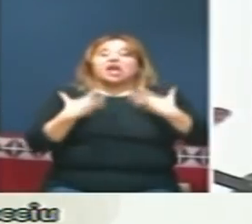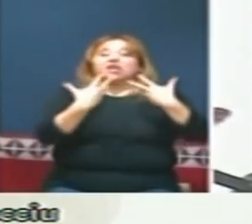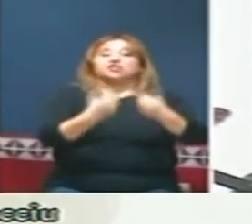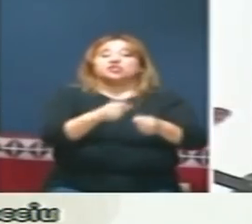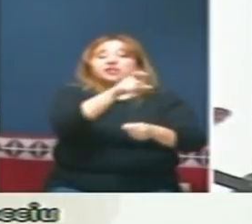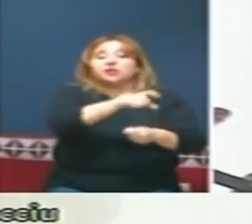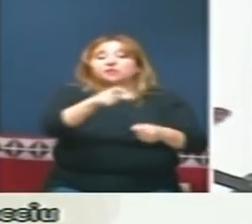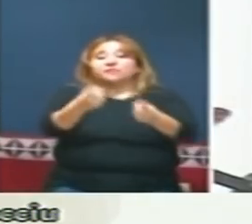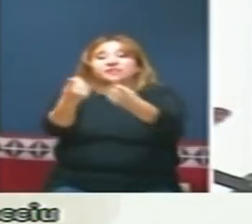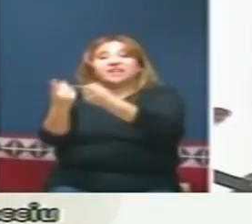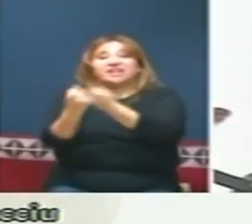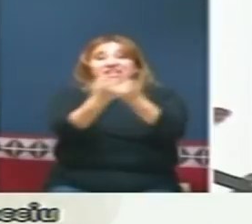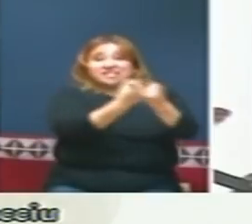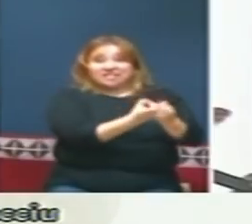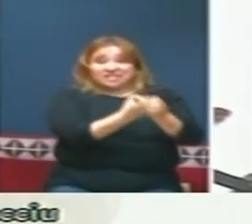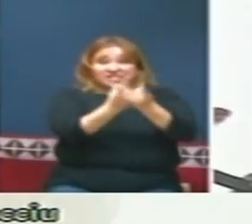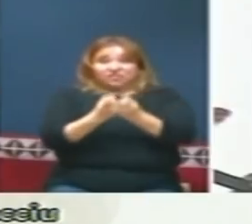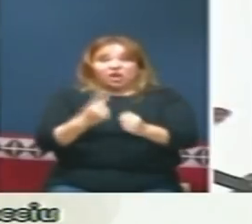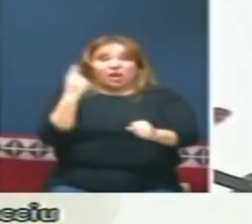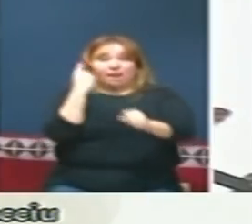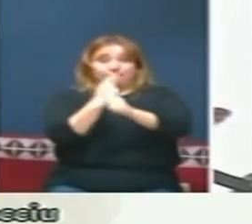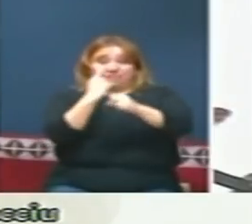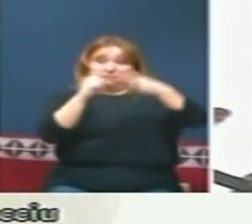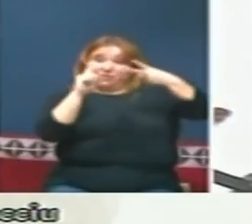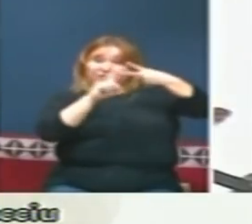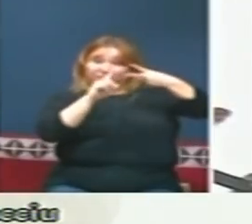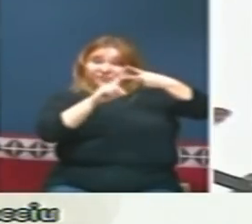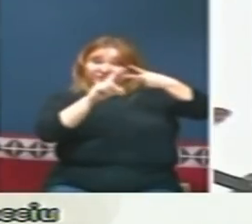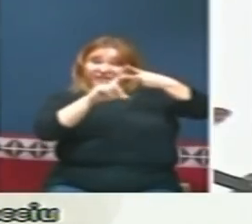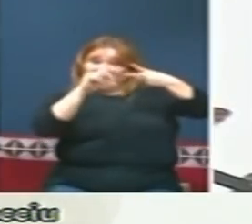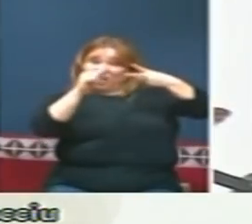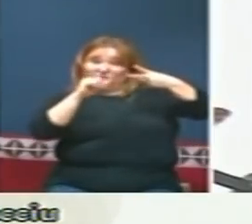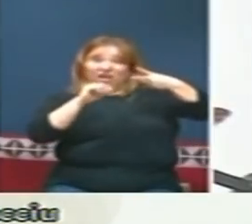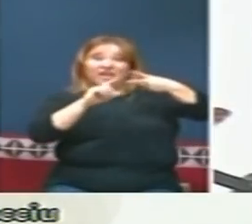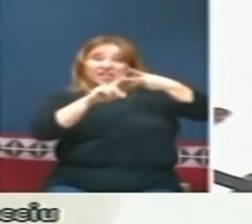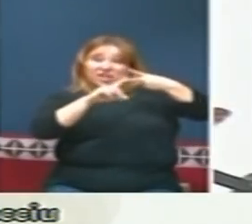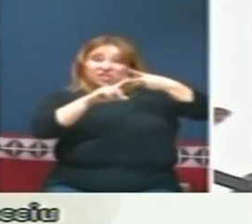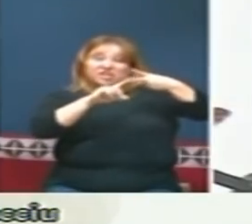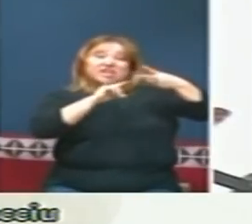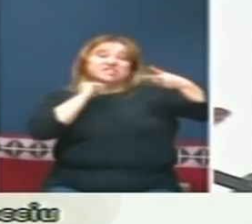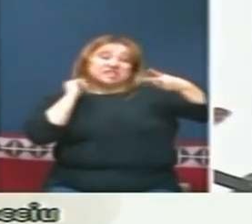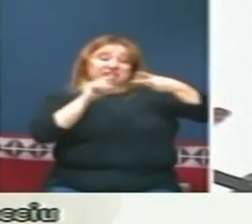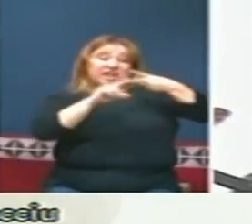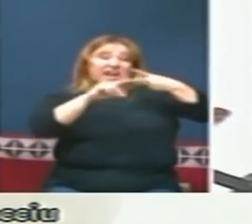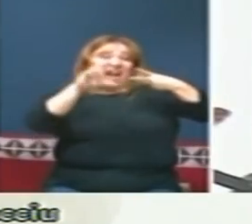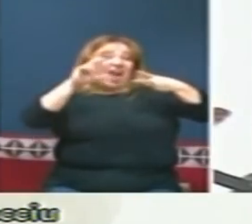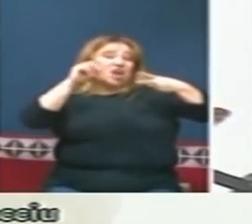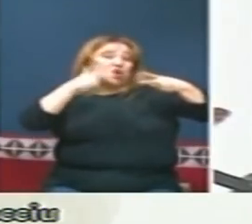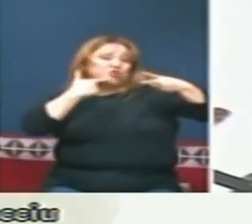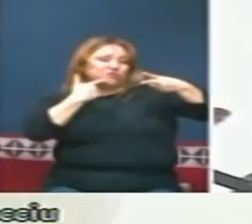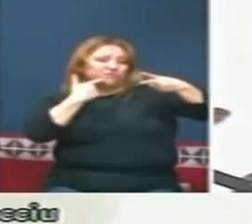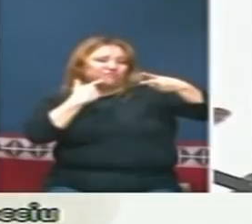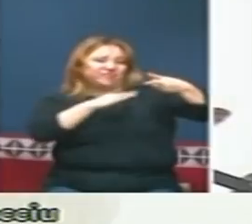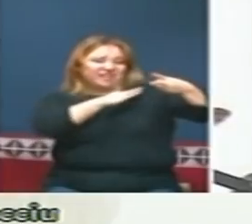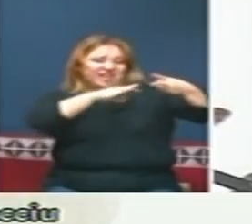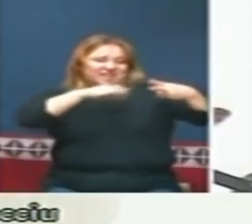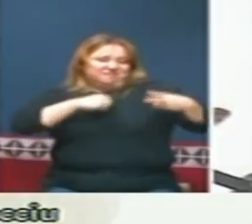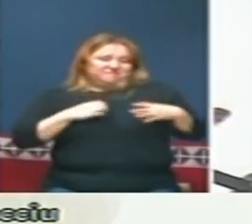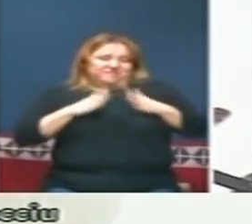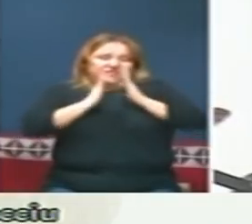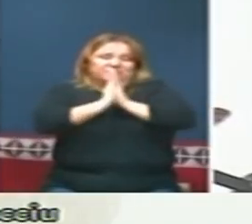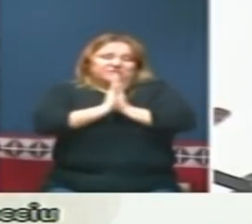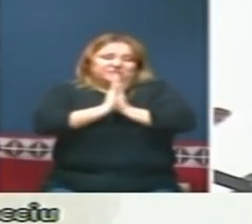la población. El primero, religioso franciscano, se distinguió por su espíritu de oración y